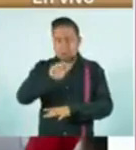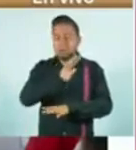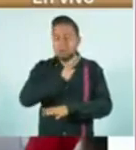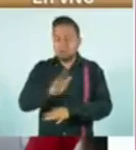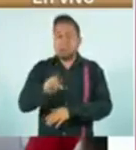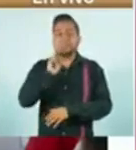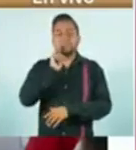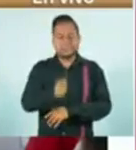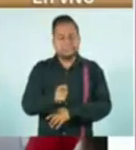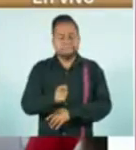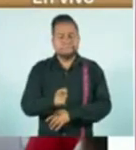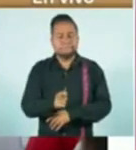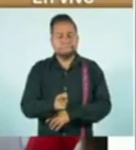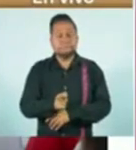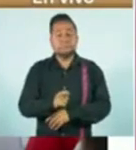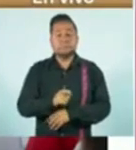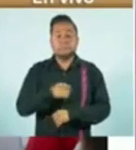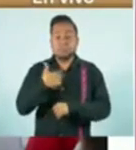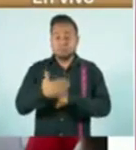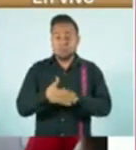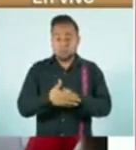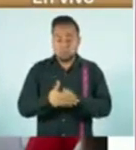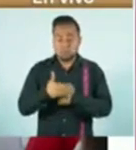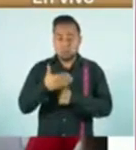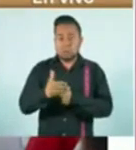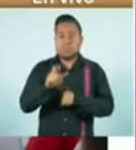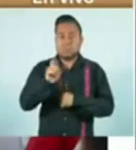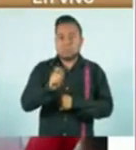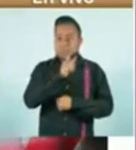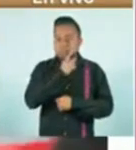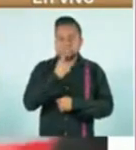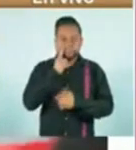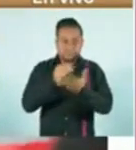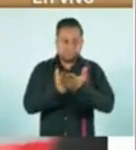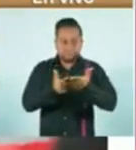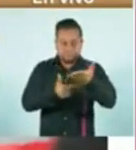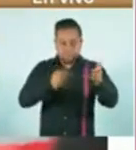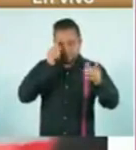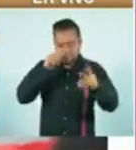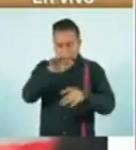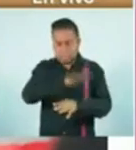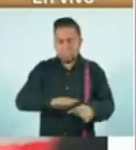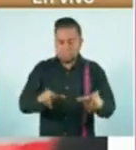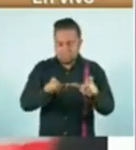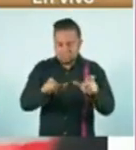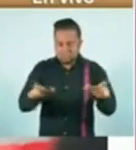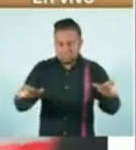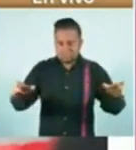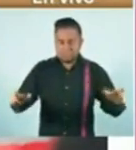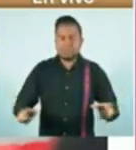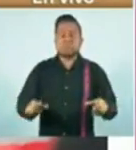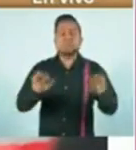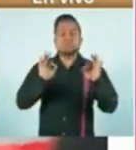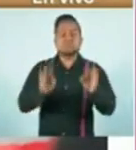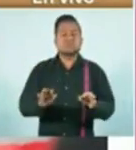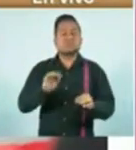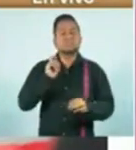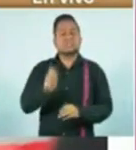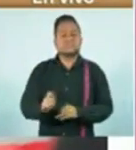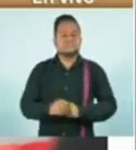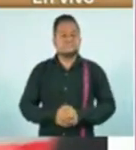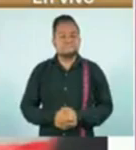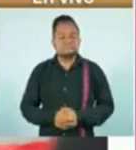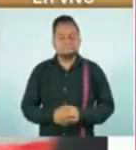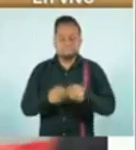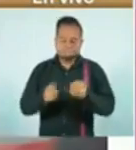que la siguiente fase, que es el decreto de área protegida, estará en